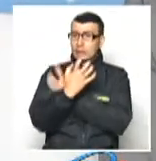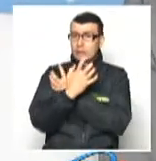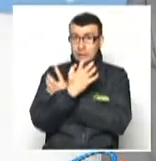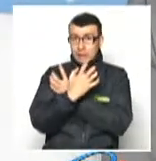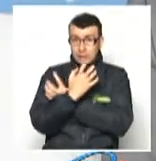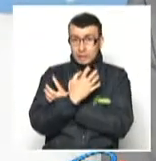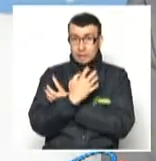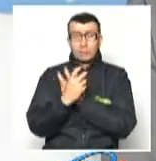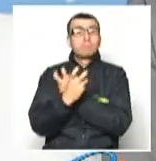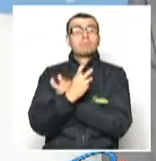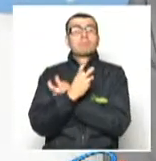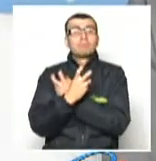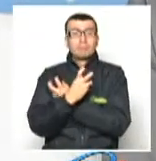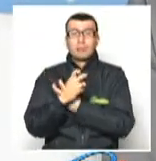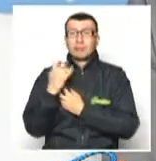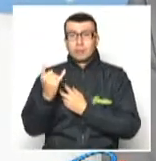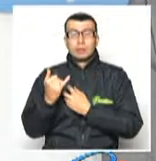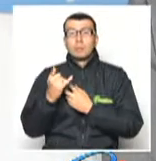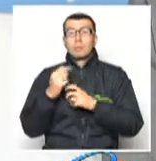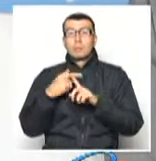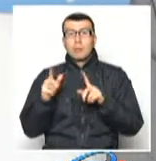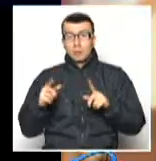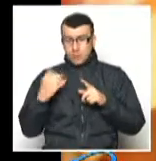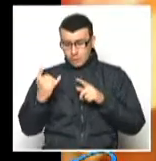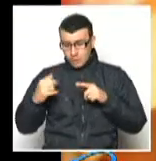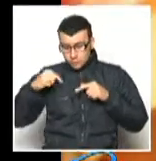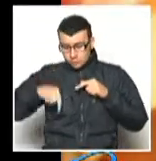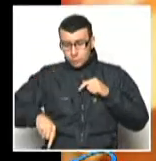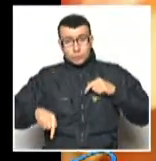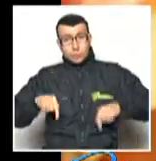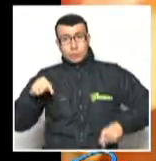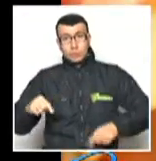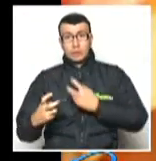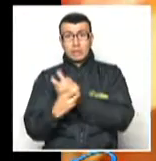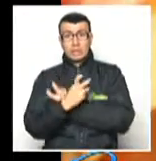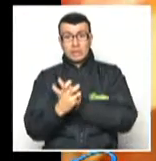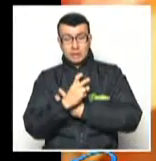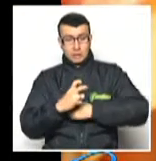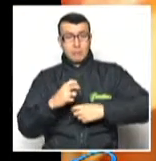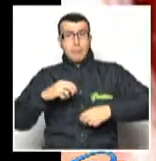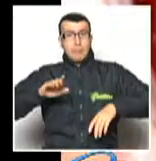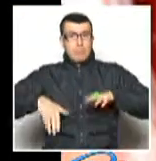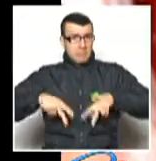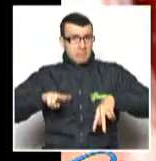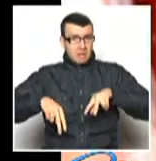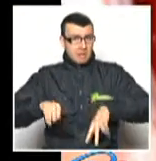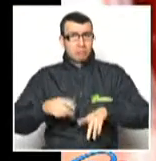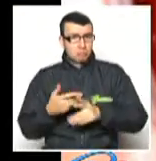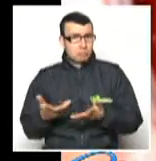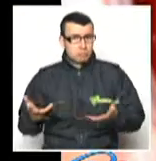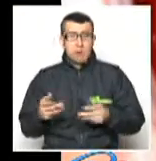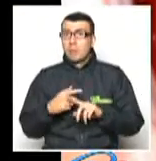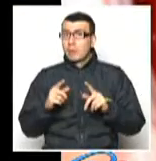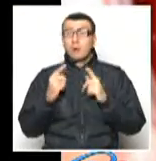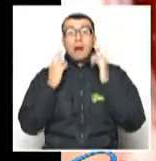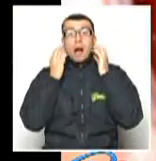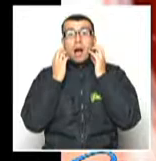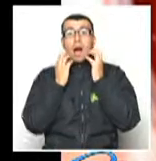cuerpo. En el maxilar, en la mandíbula, no existe la osteoporosis. No se han reportado casos en el mundo de osteoporosis en los